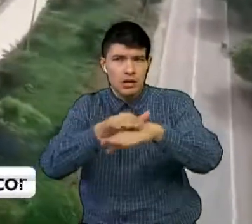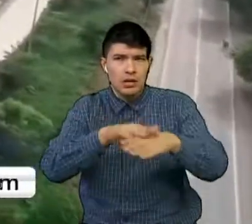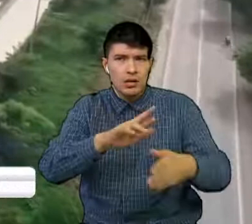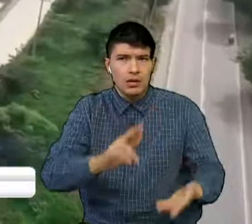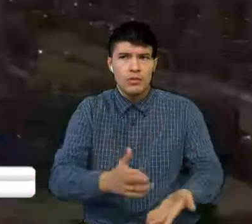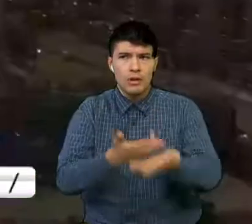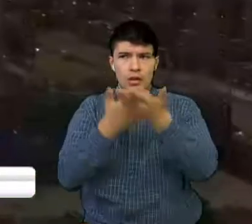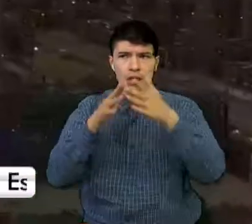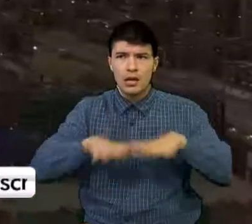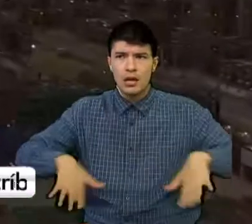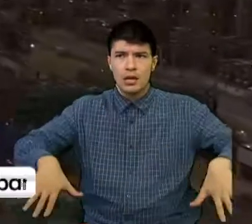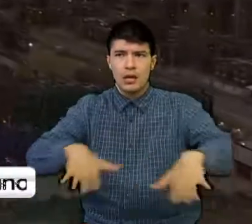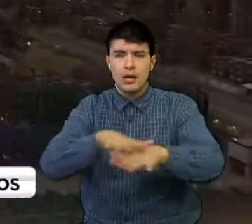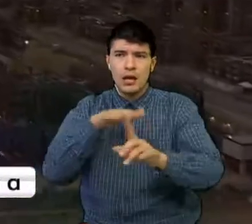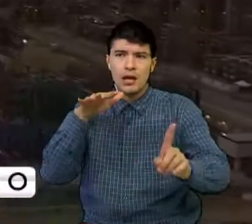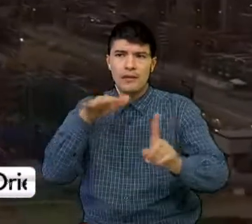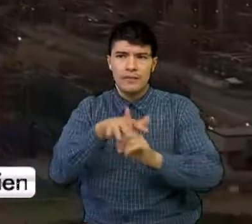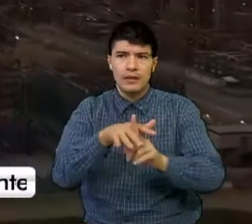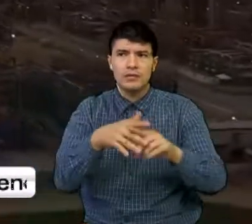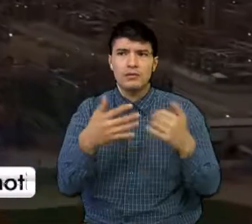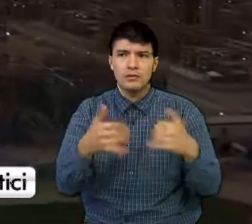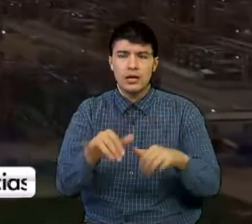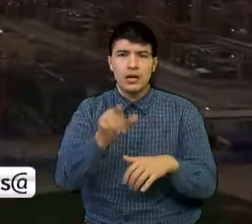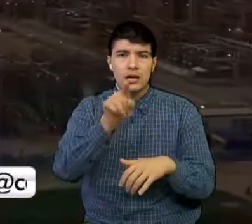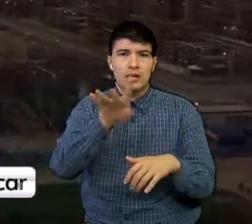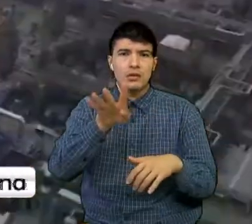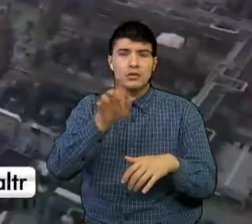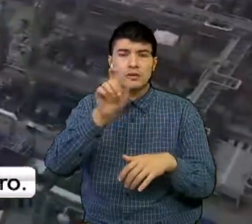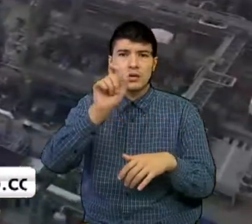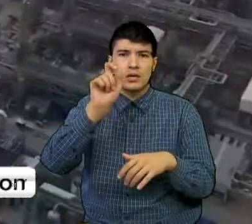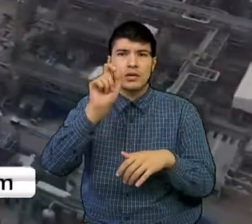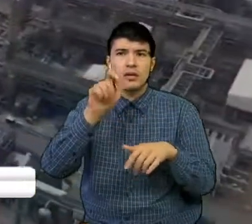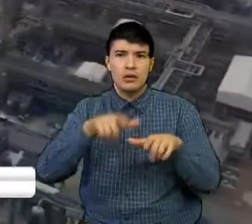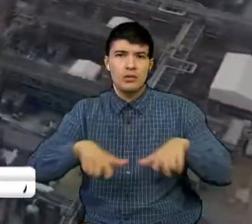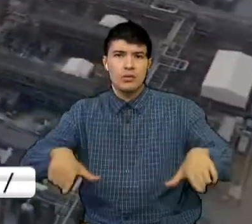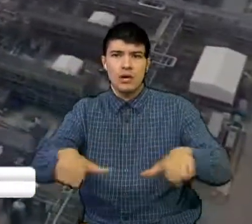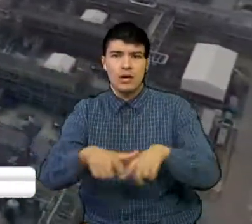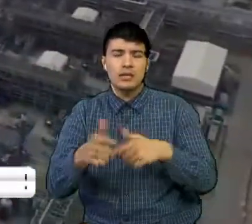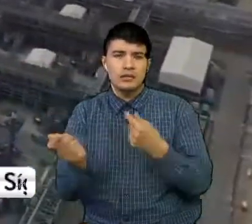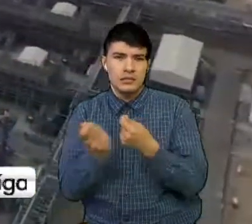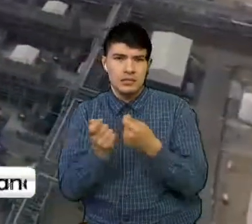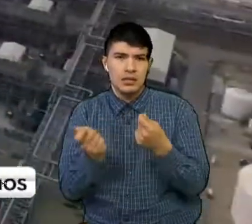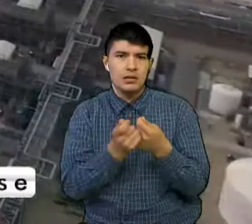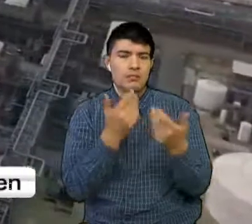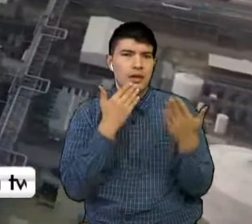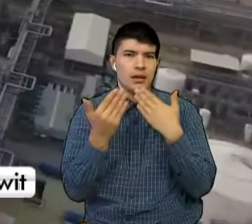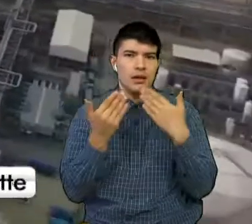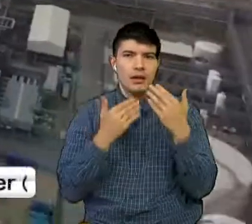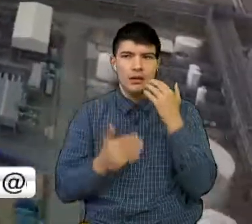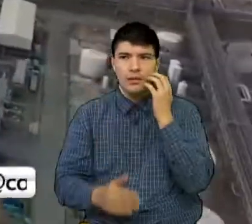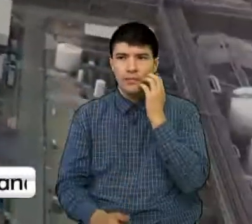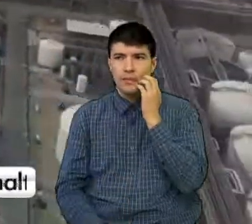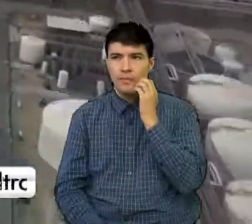fueron afectados por el derrame del crudo en más de 14 puntos veredales.